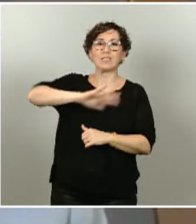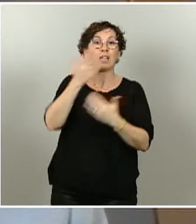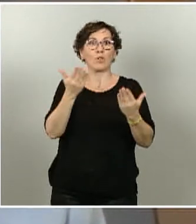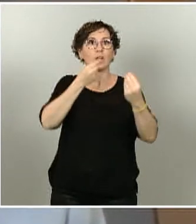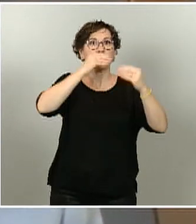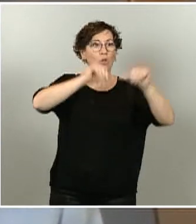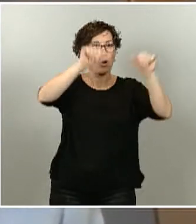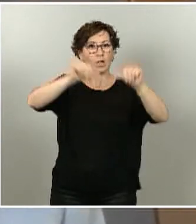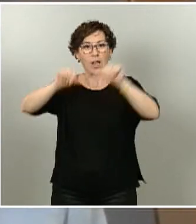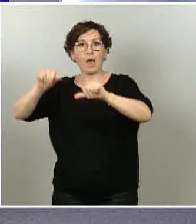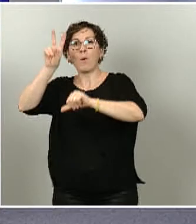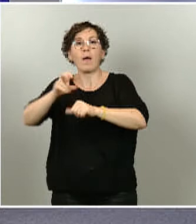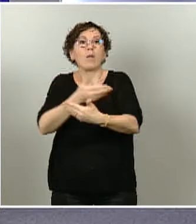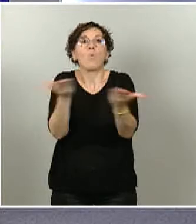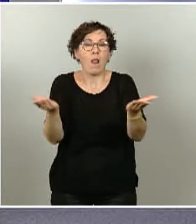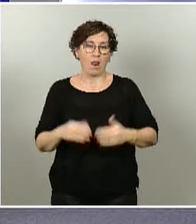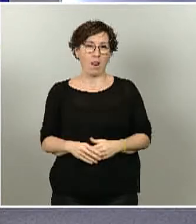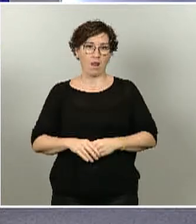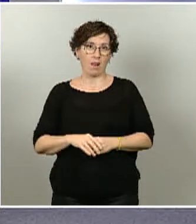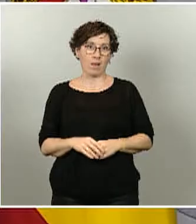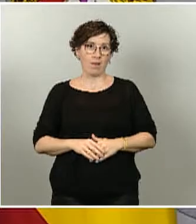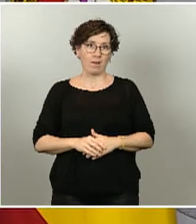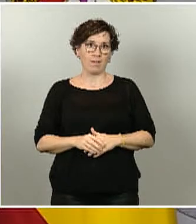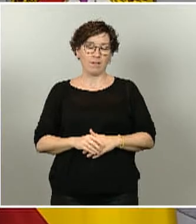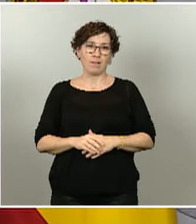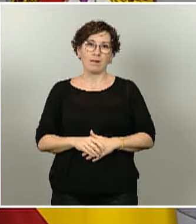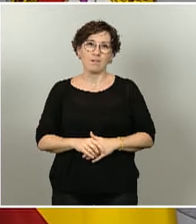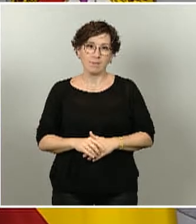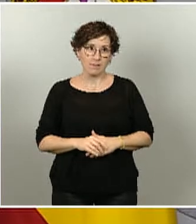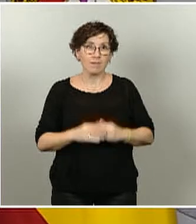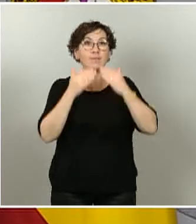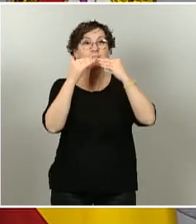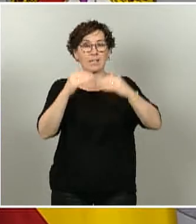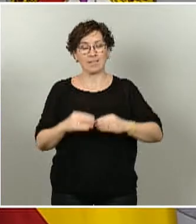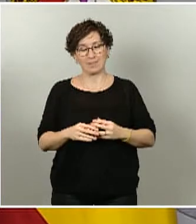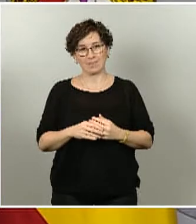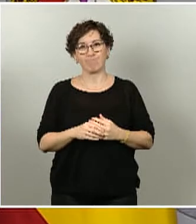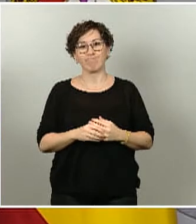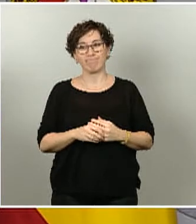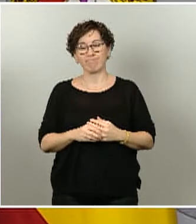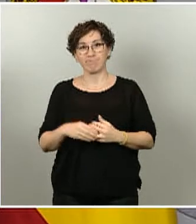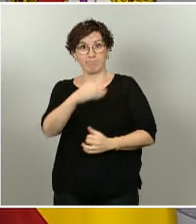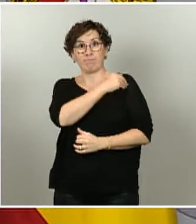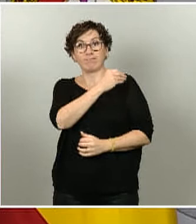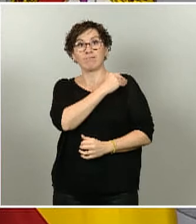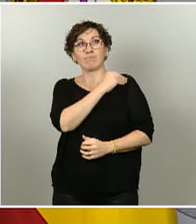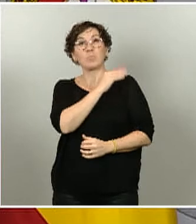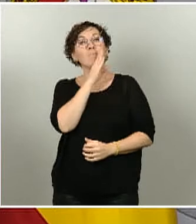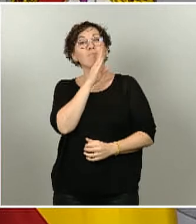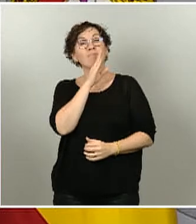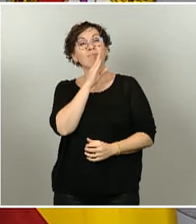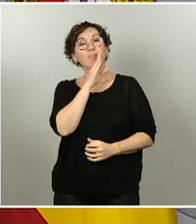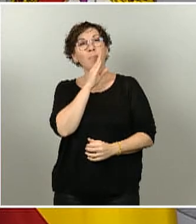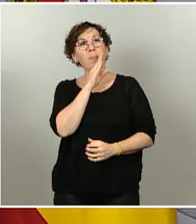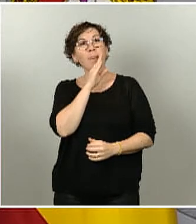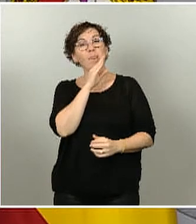gracias. Sí, gracias, Jorge. En relación con la pregunta que hacía respecto a las alianzas o